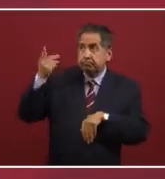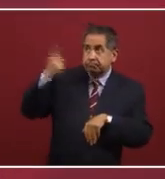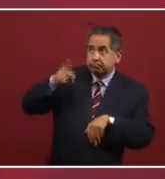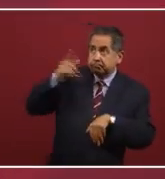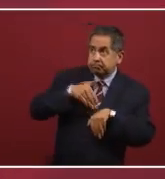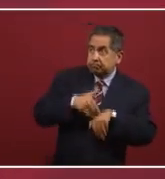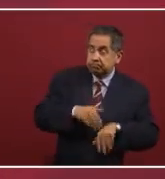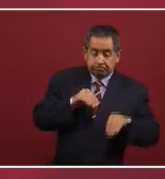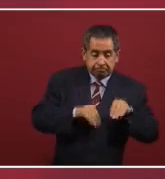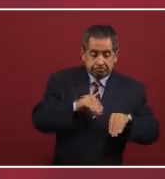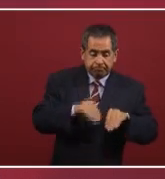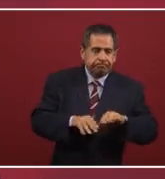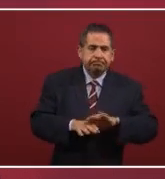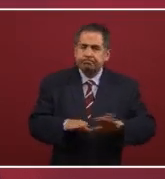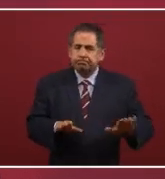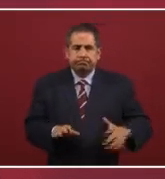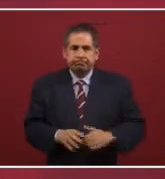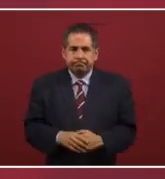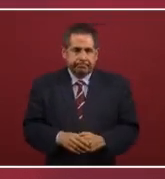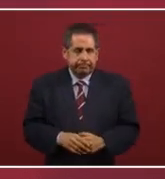etcétera, etcétera.